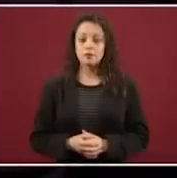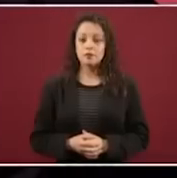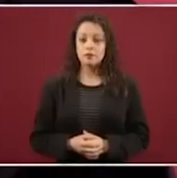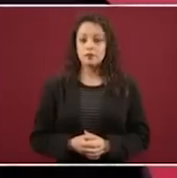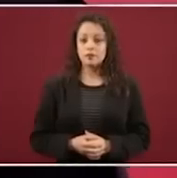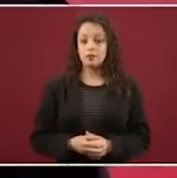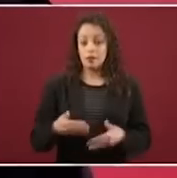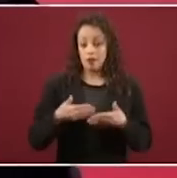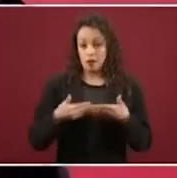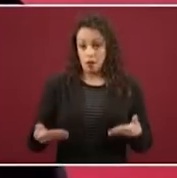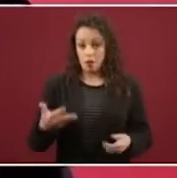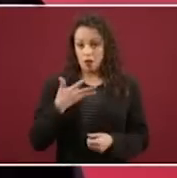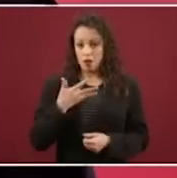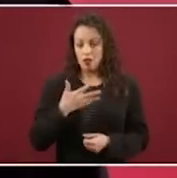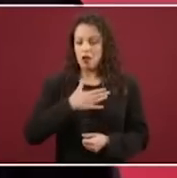justicia,